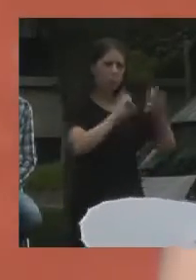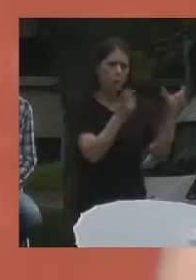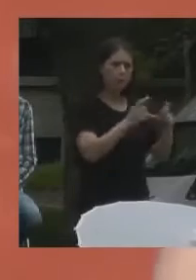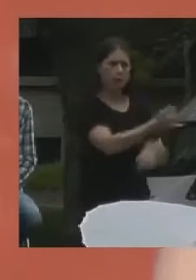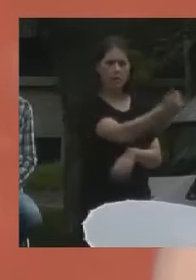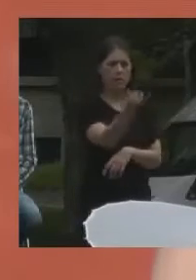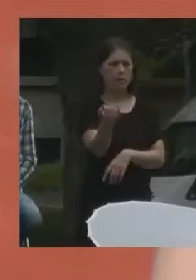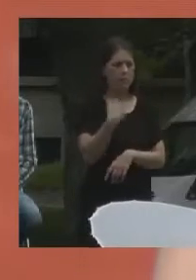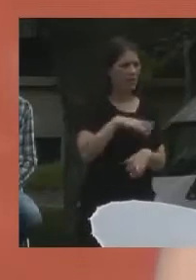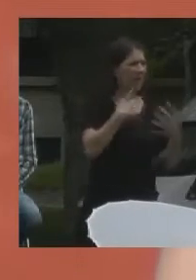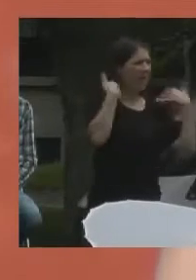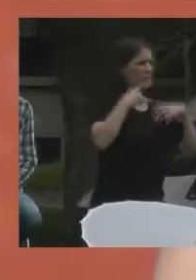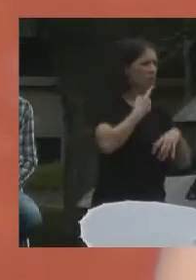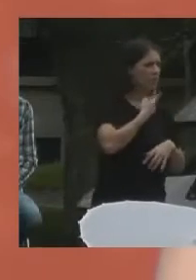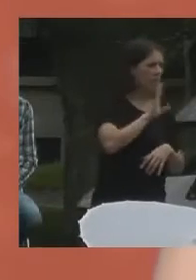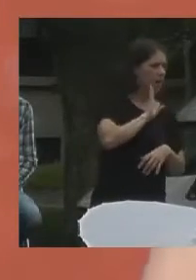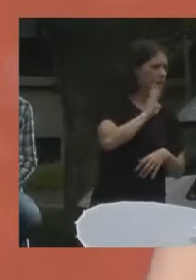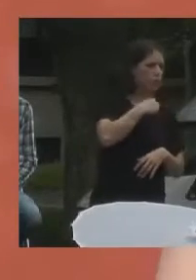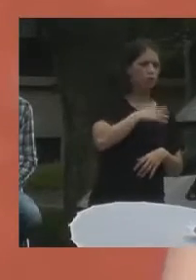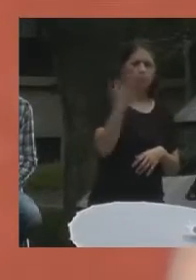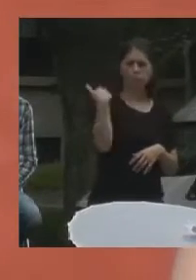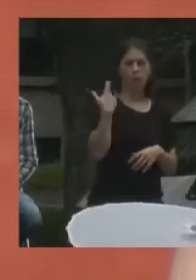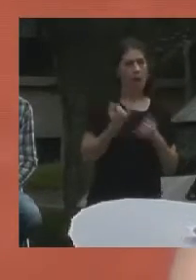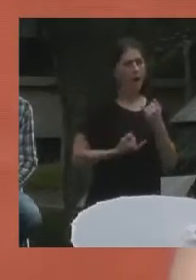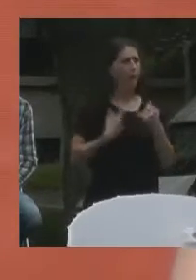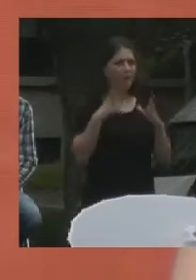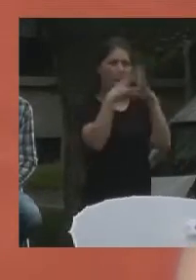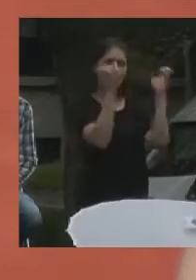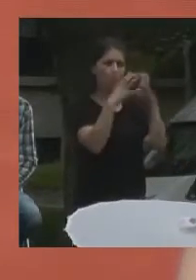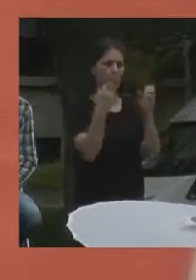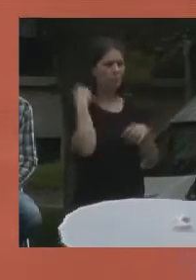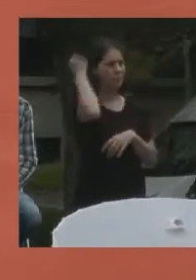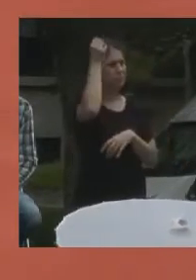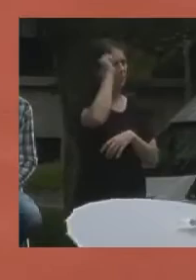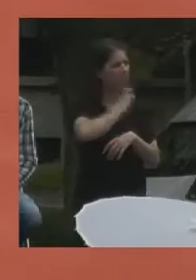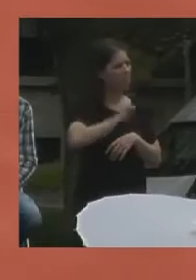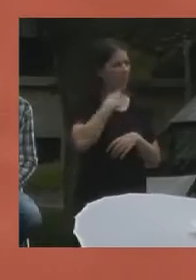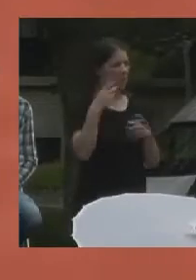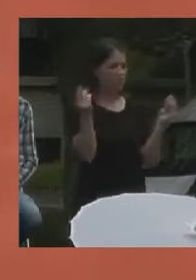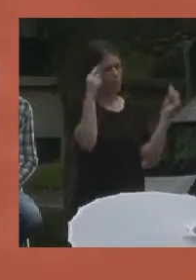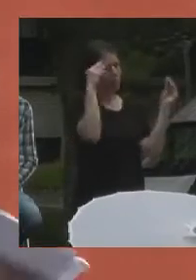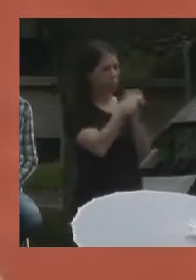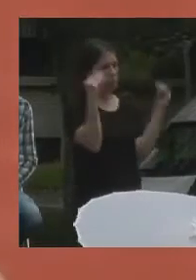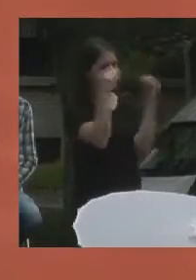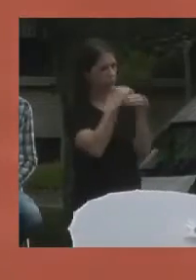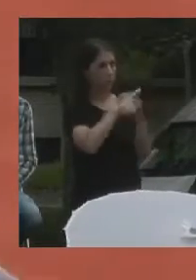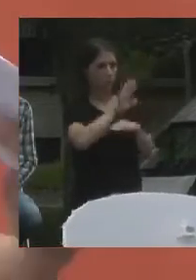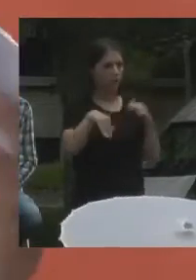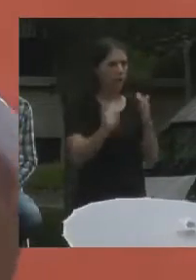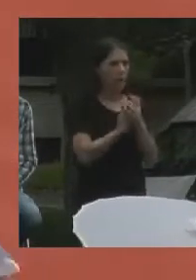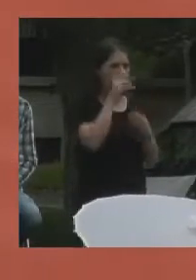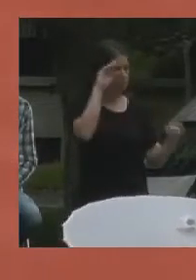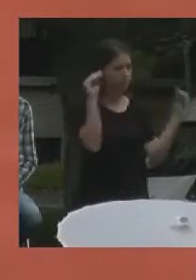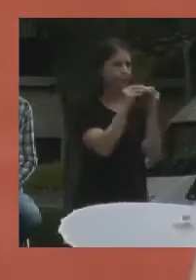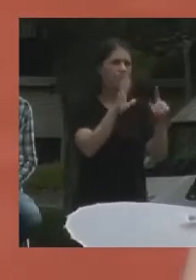decía antes Antón, fomos capaces de poñernos de acordo despois de tanto tempo en desacordo, para tratar de meter